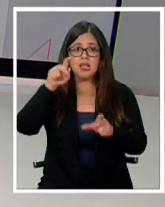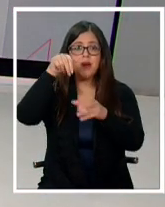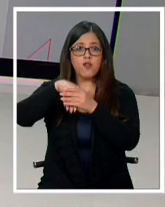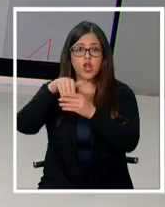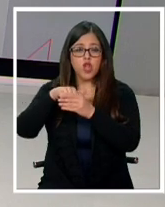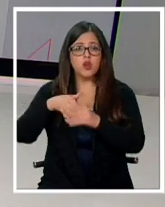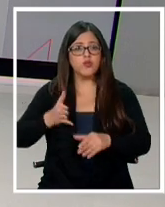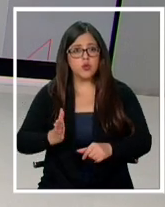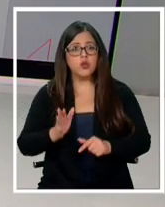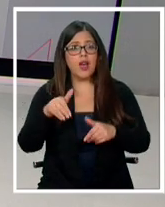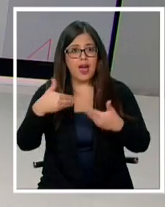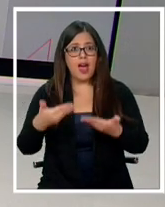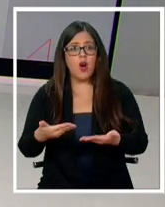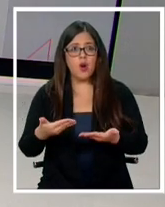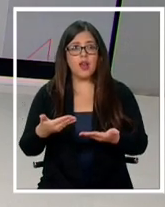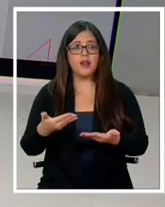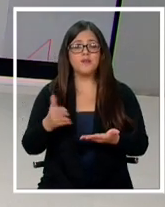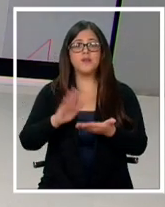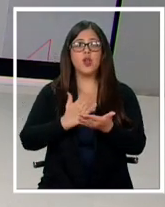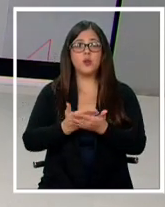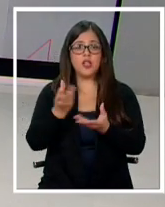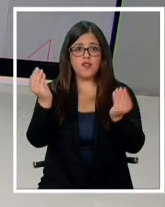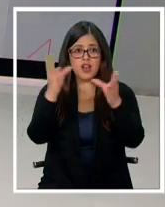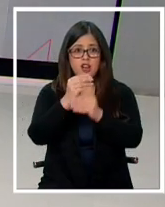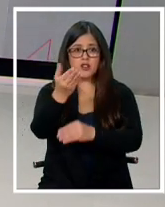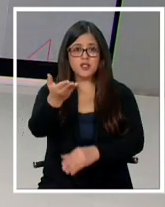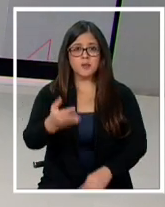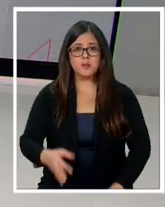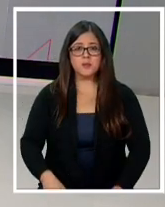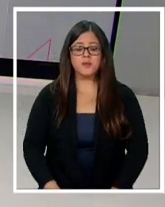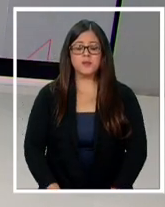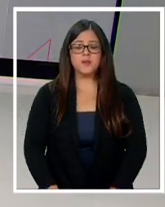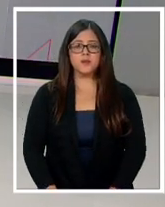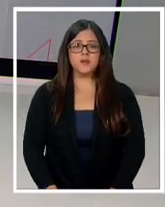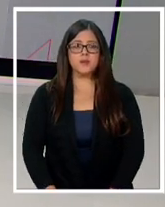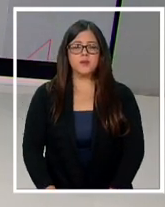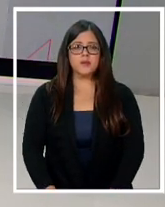continúan a esta hora valentina como están buenas noches